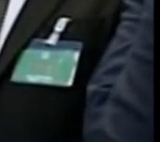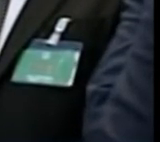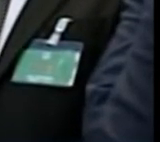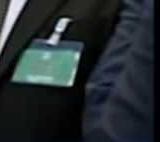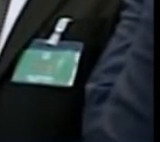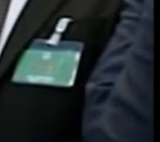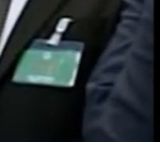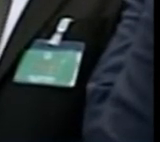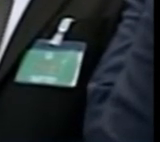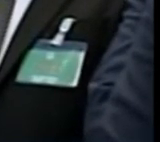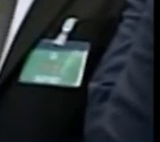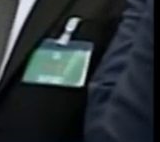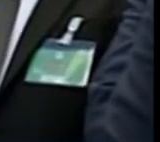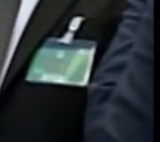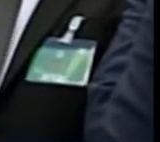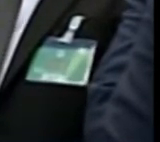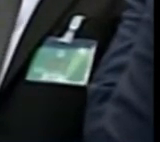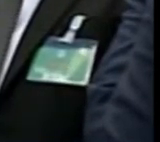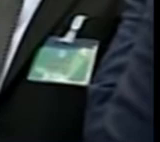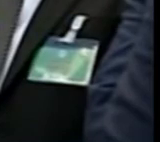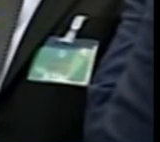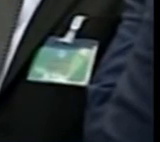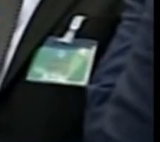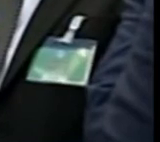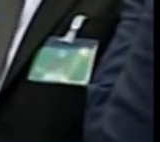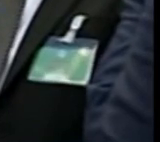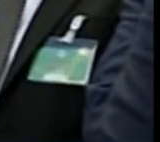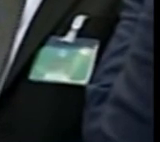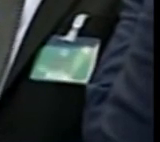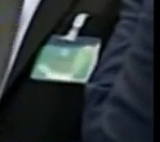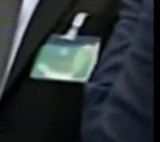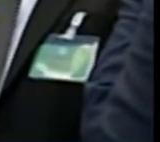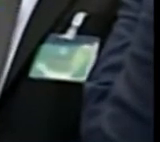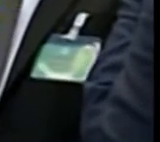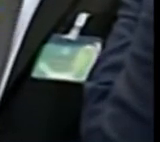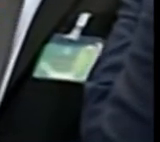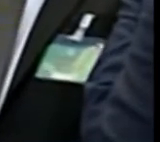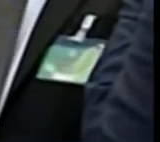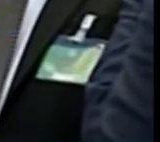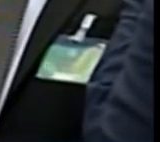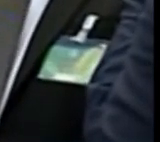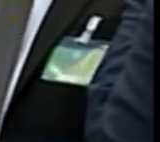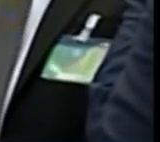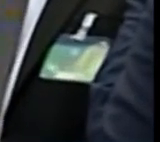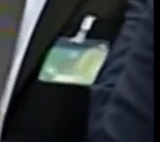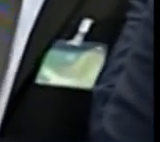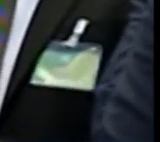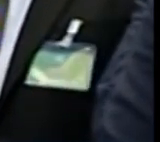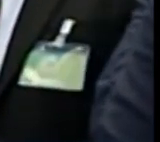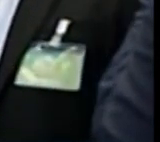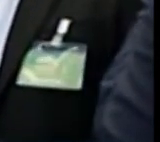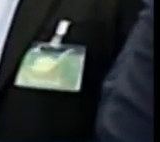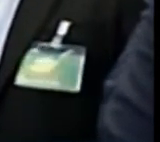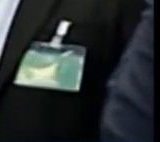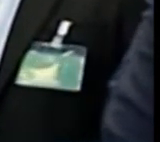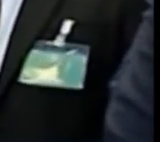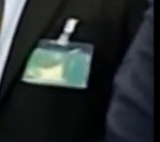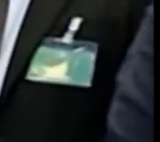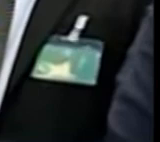de resolver temas pendientes, porque con este párrafo de 176, la